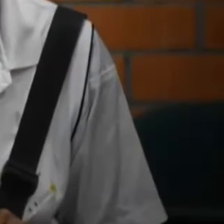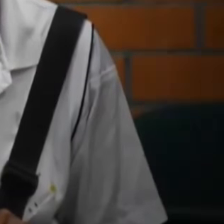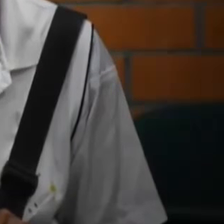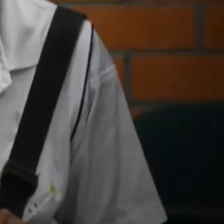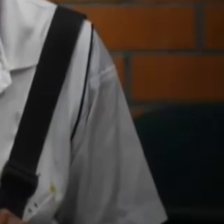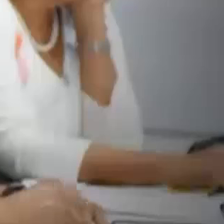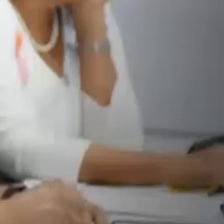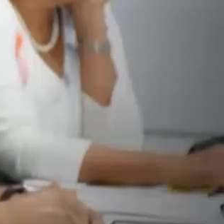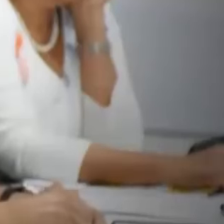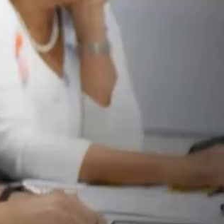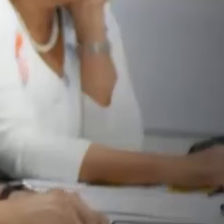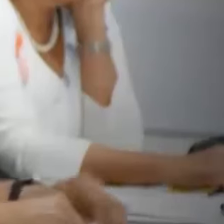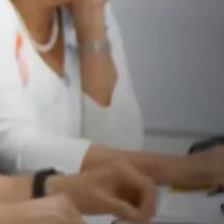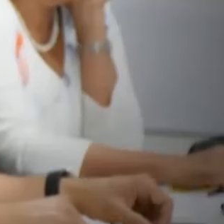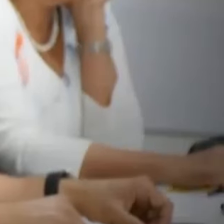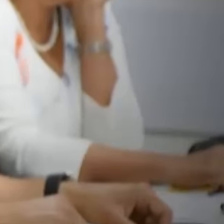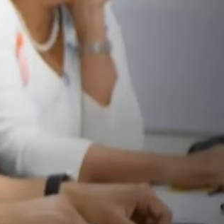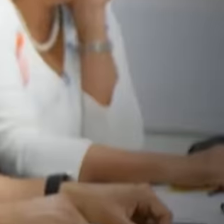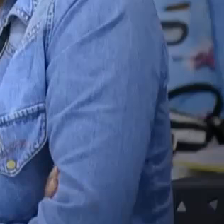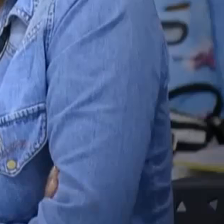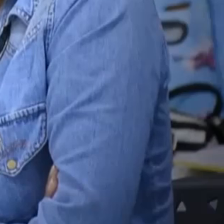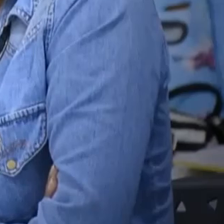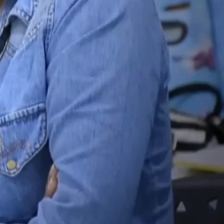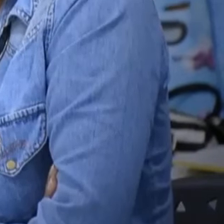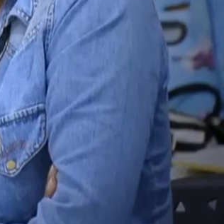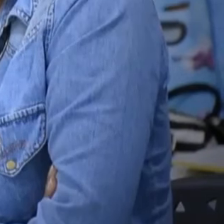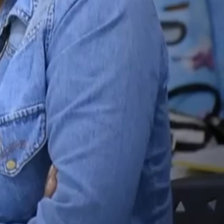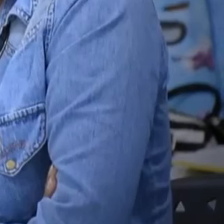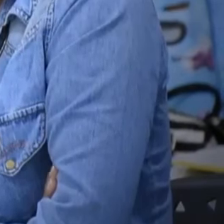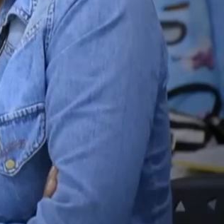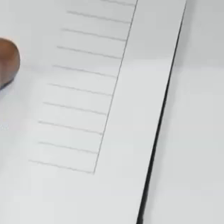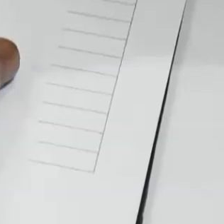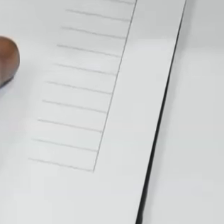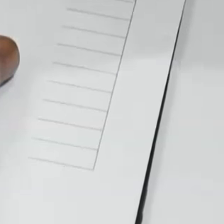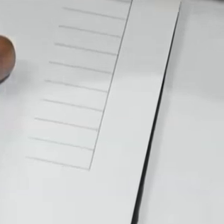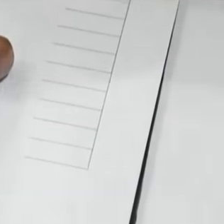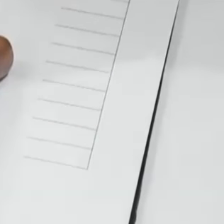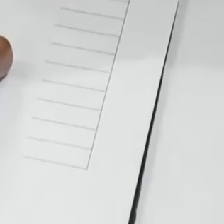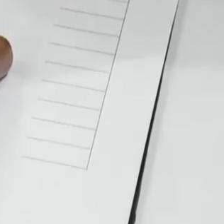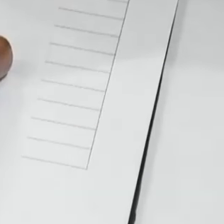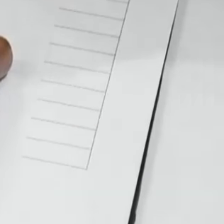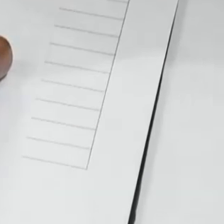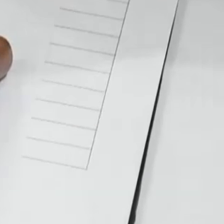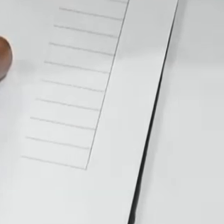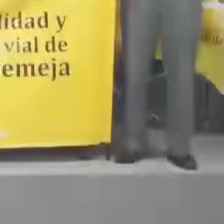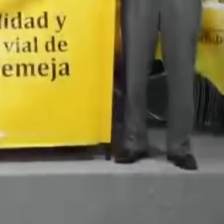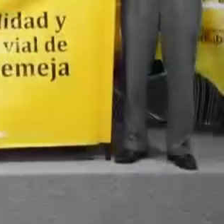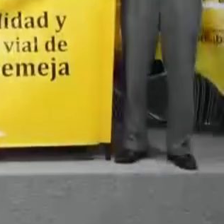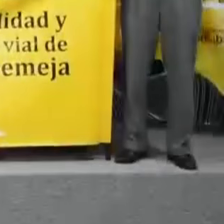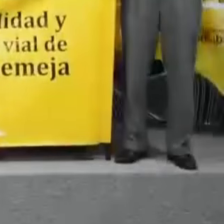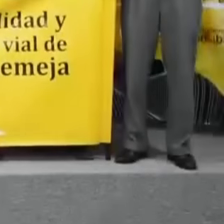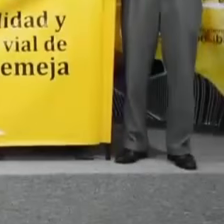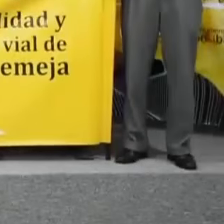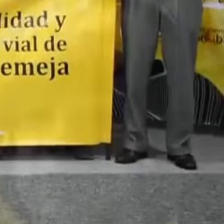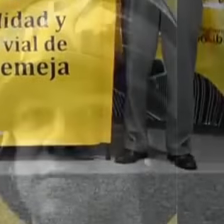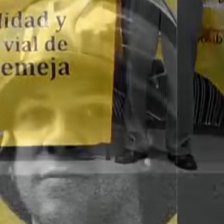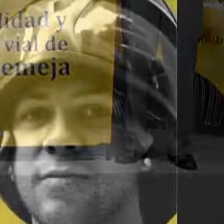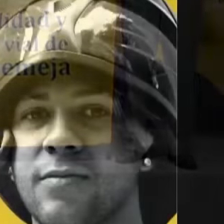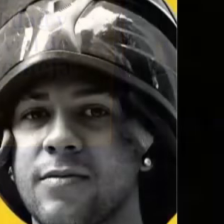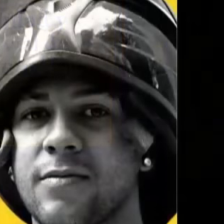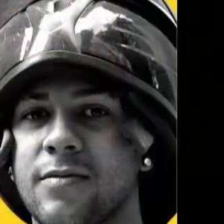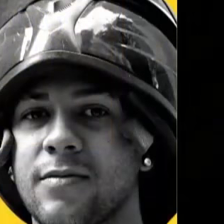estrategias, entre las que se destacan los diálogos con la comunidad y los pactos ciudadanos que se han venido consolidando. La invitación a todos los usuarios de la